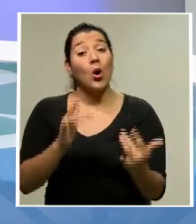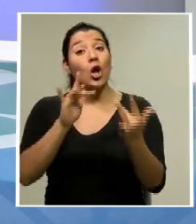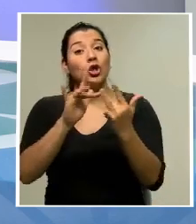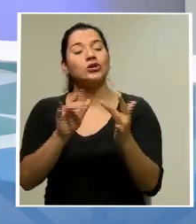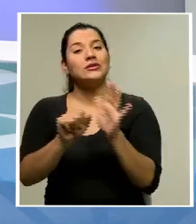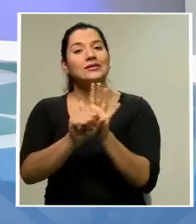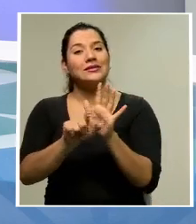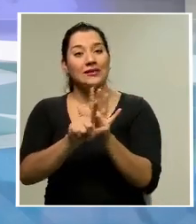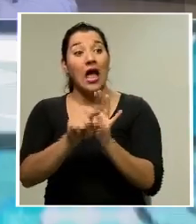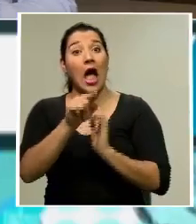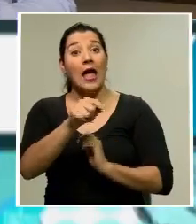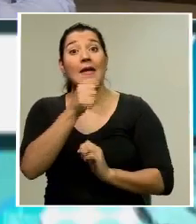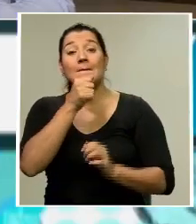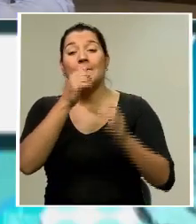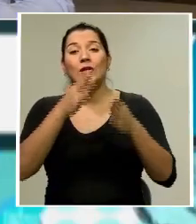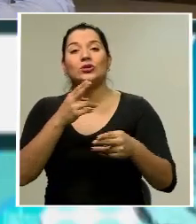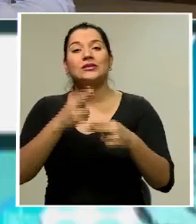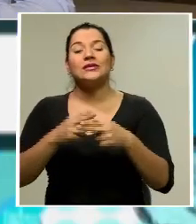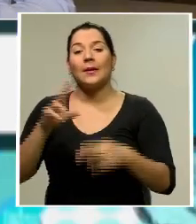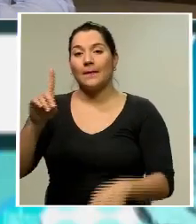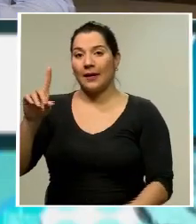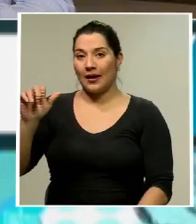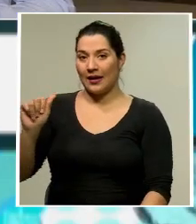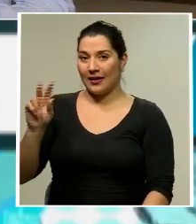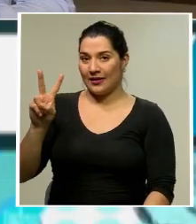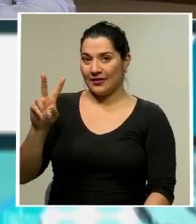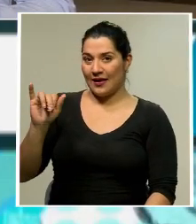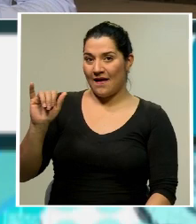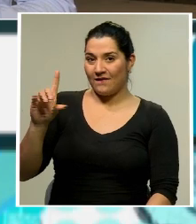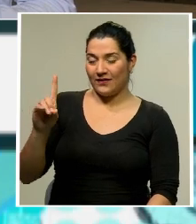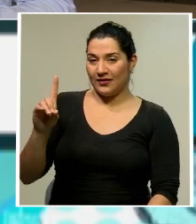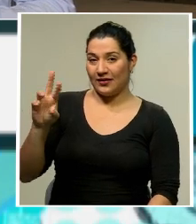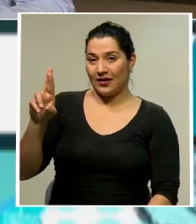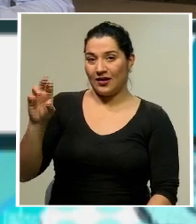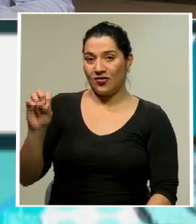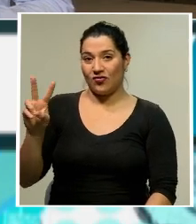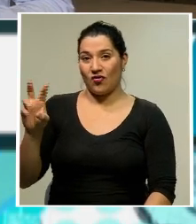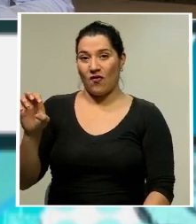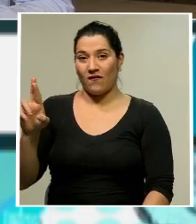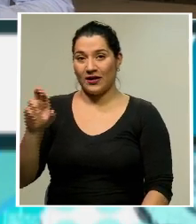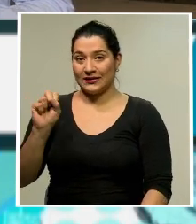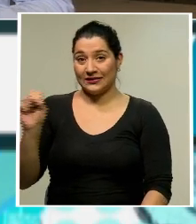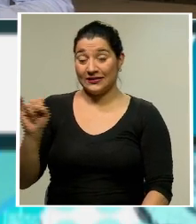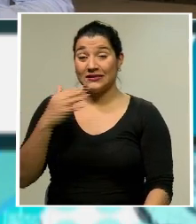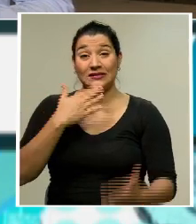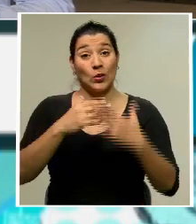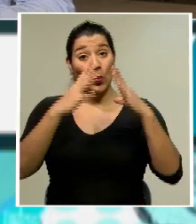se encuentra el periodista David Roversi. Buenas noches, David.